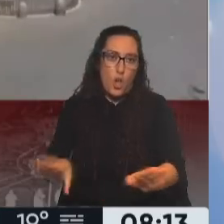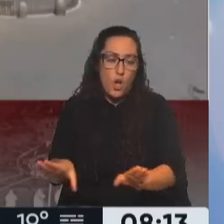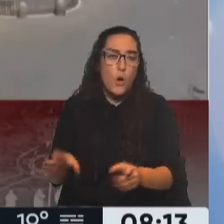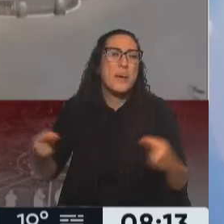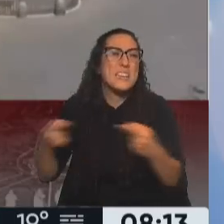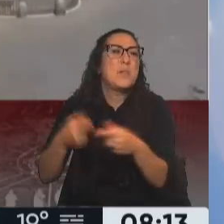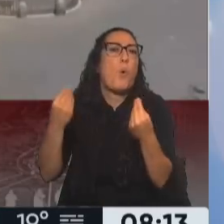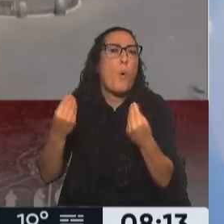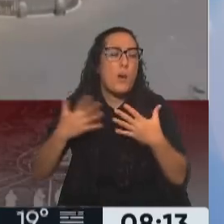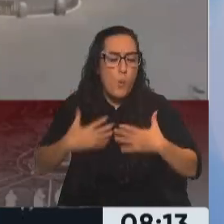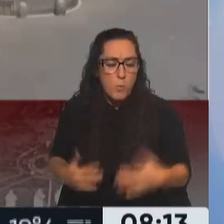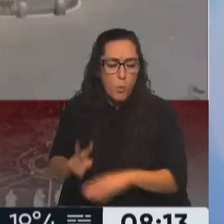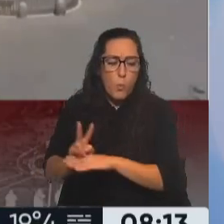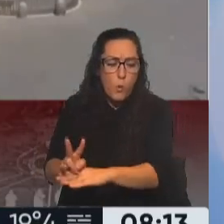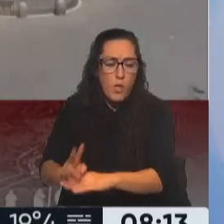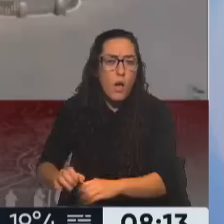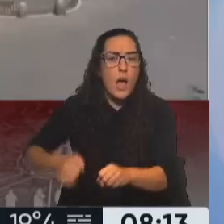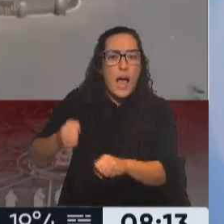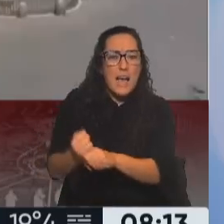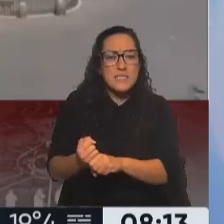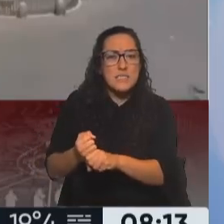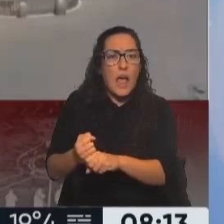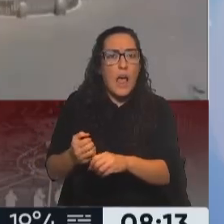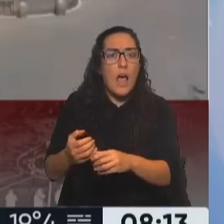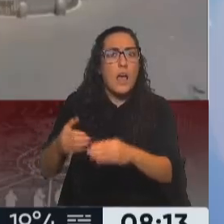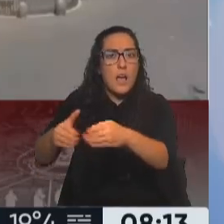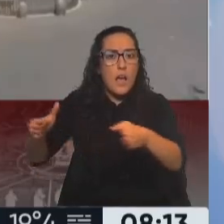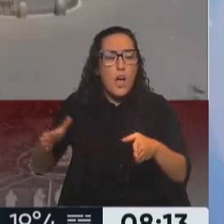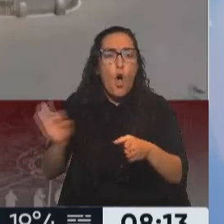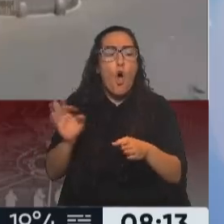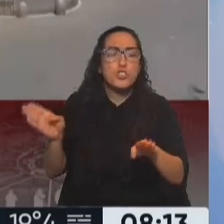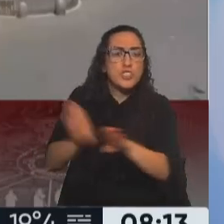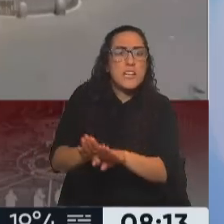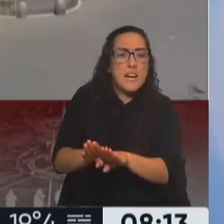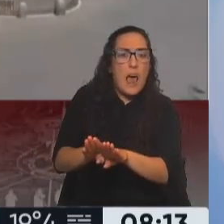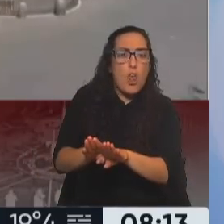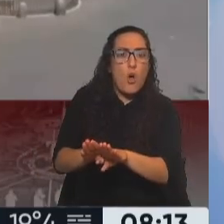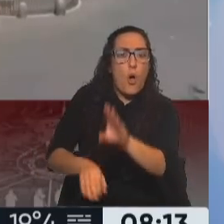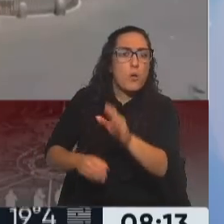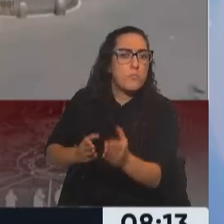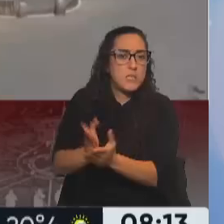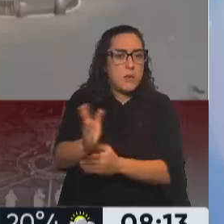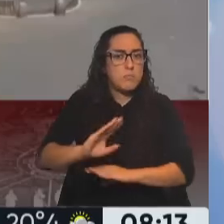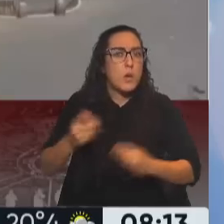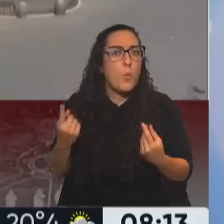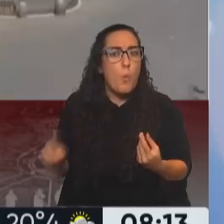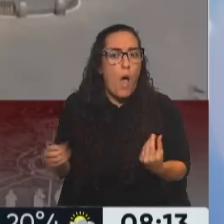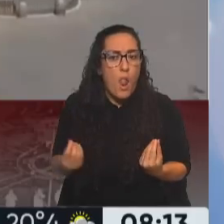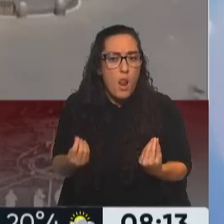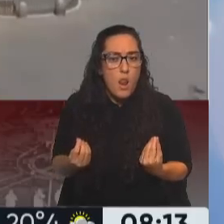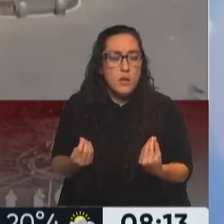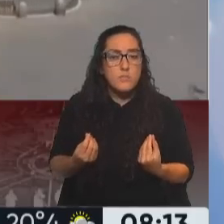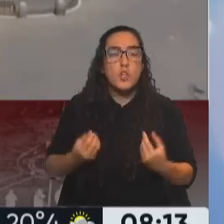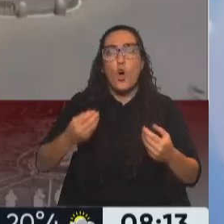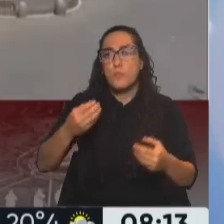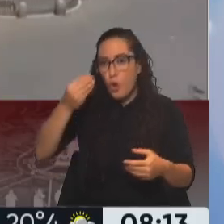el cuerpo hasta que no llega el féretro o es un sellado permanente que no se toca nunca más? Una vez que muere el Papa, que se lo declara